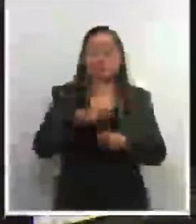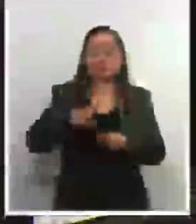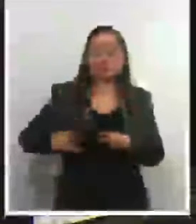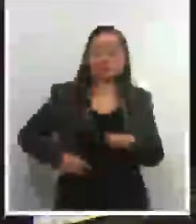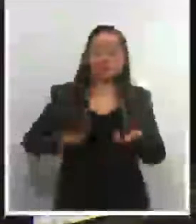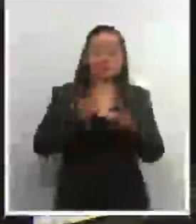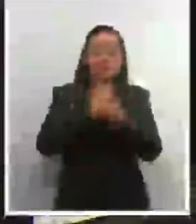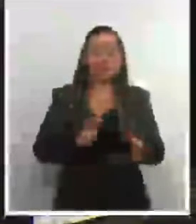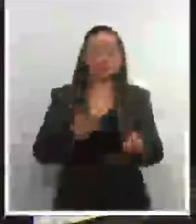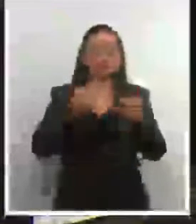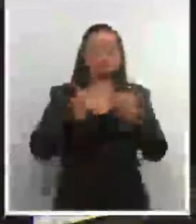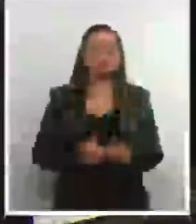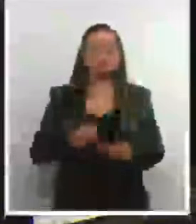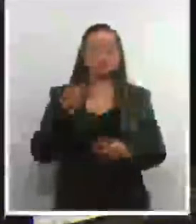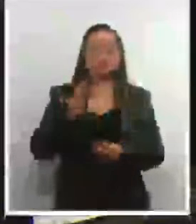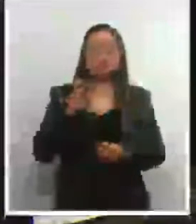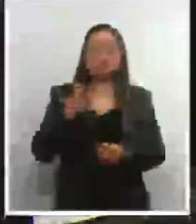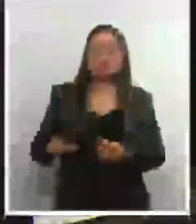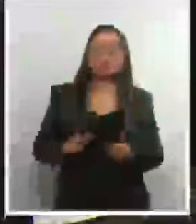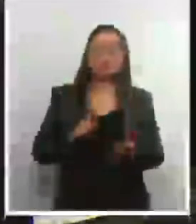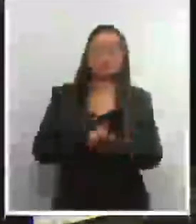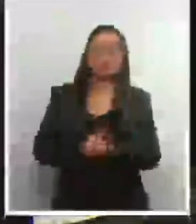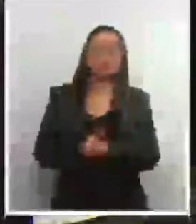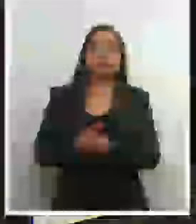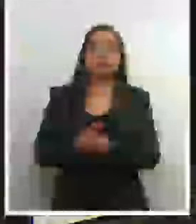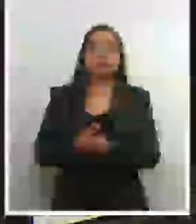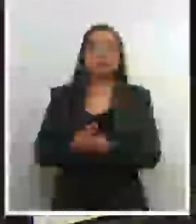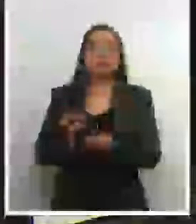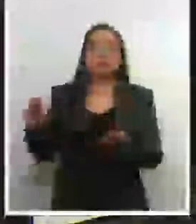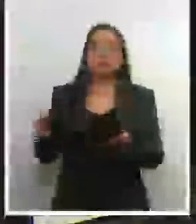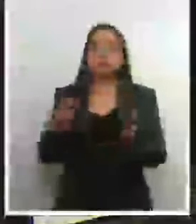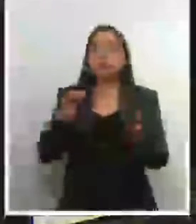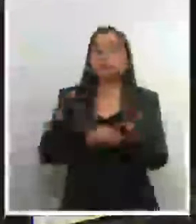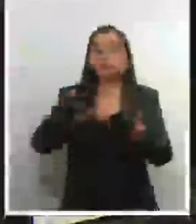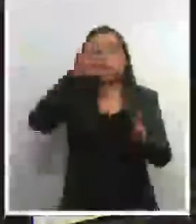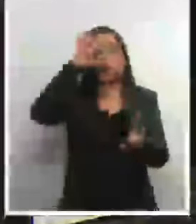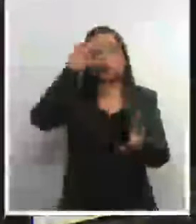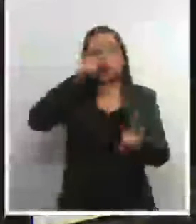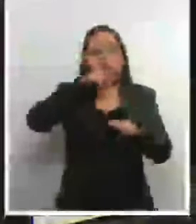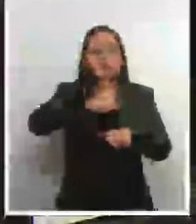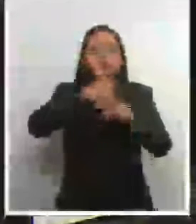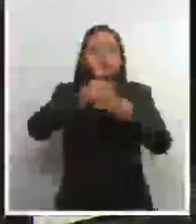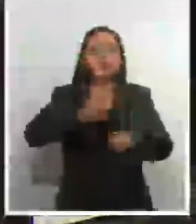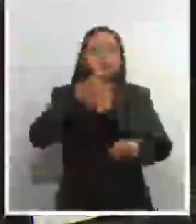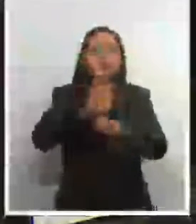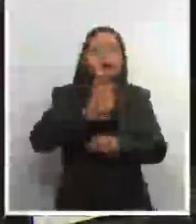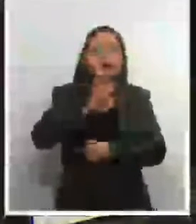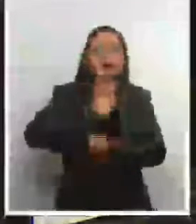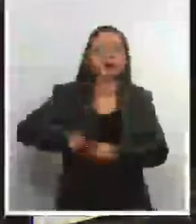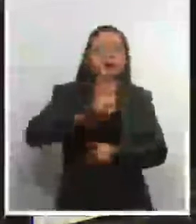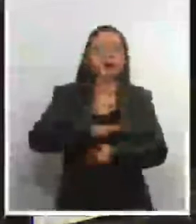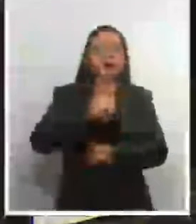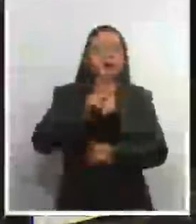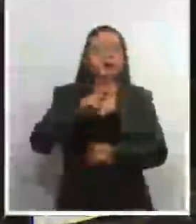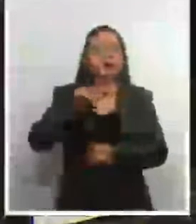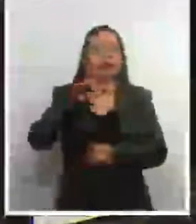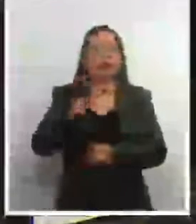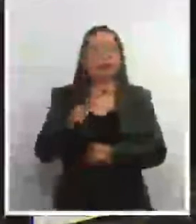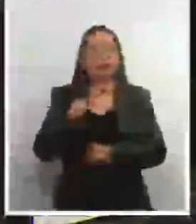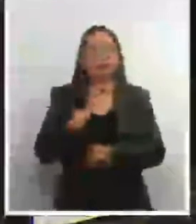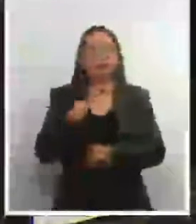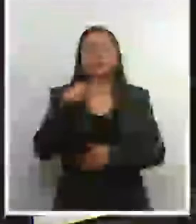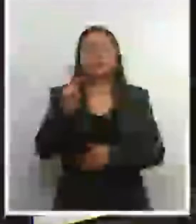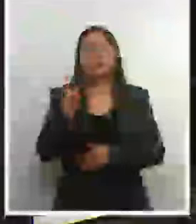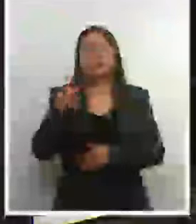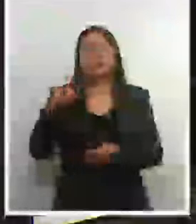Derecho. De esa legalidad formaba parte el concepto de seguridad pública. En el